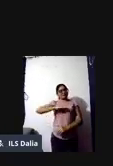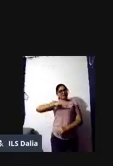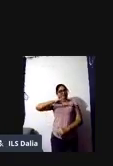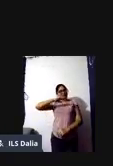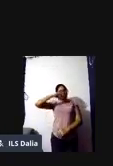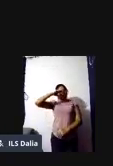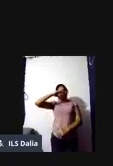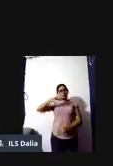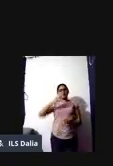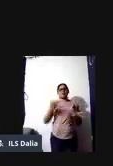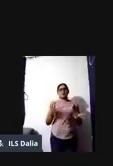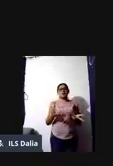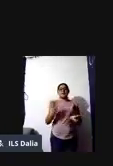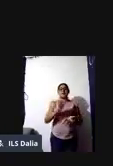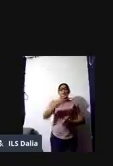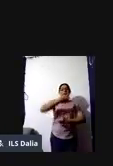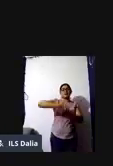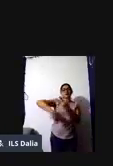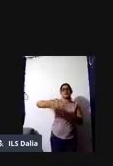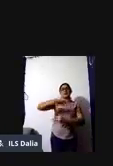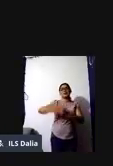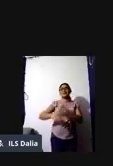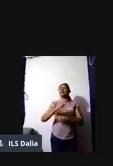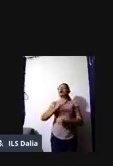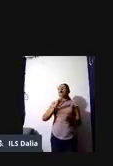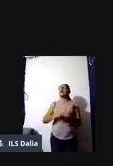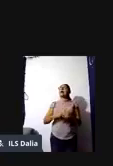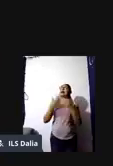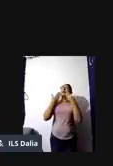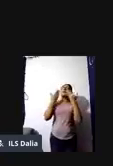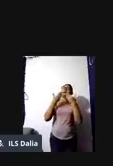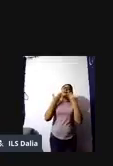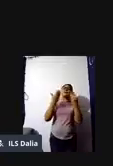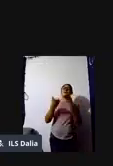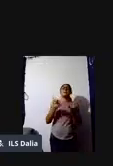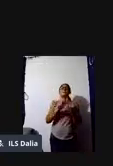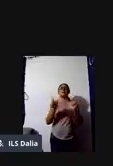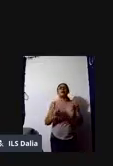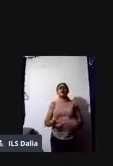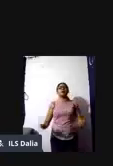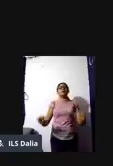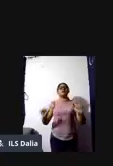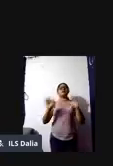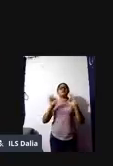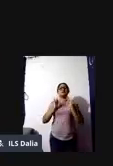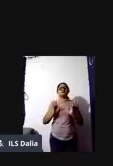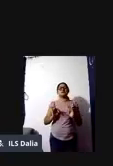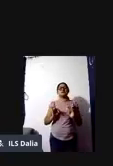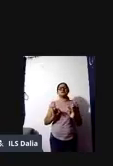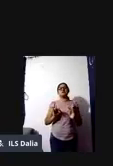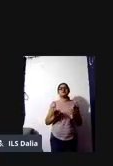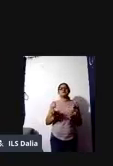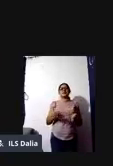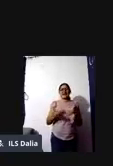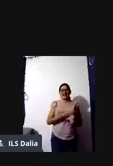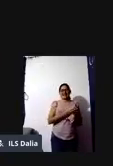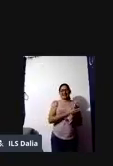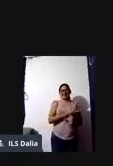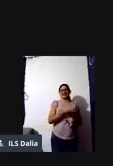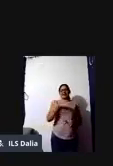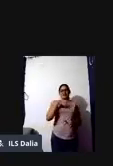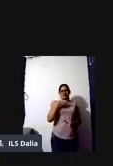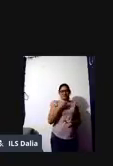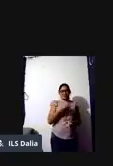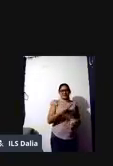Ya no podemos convivir tanto, ¿no? De manera, digamos, como lo veníamos haciendo al principio,